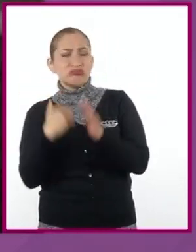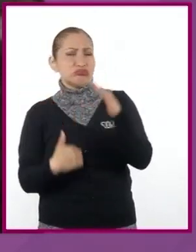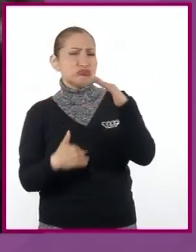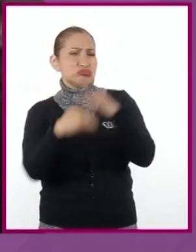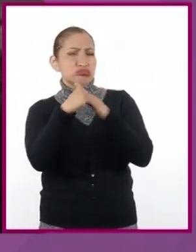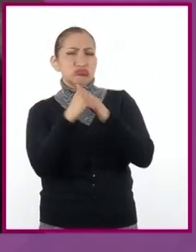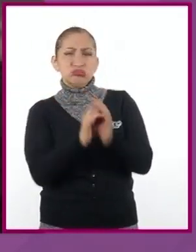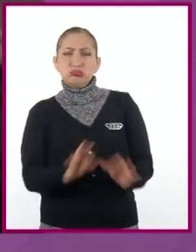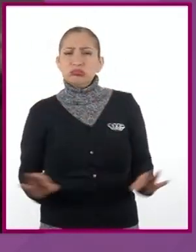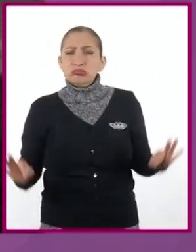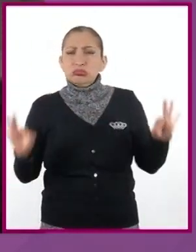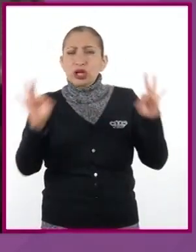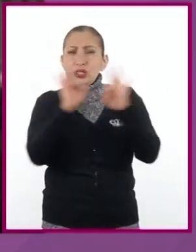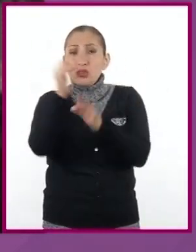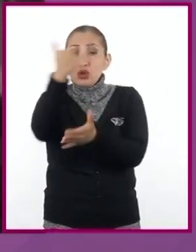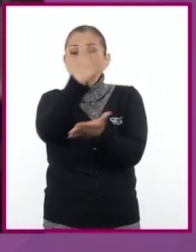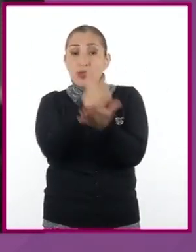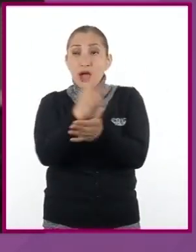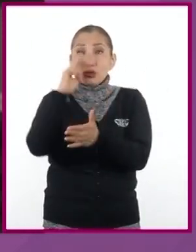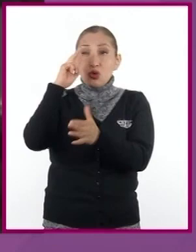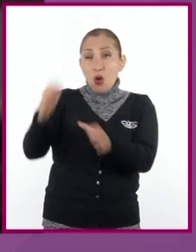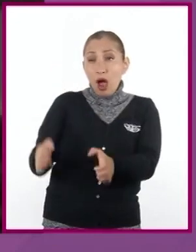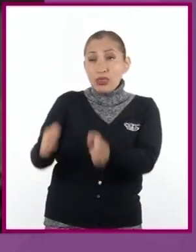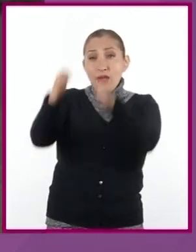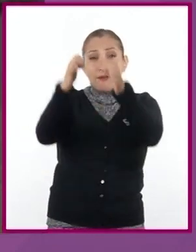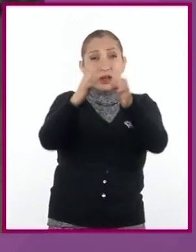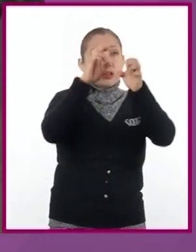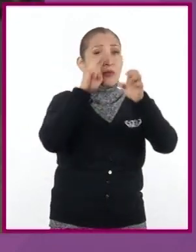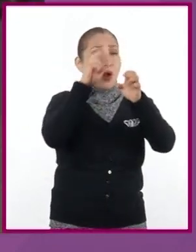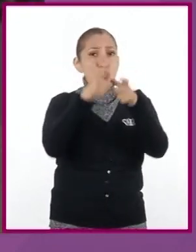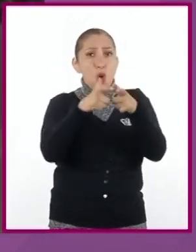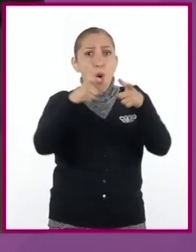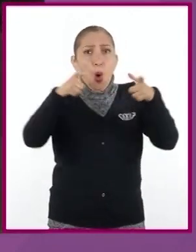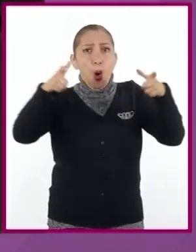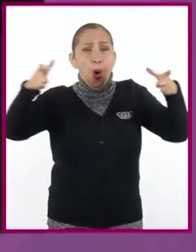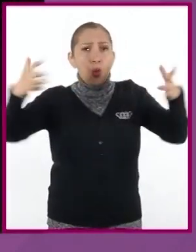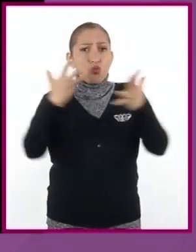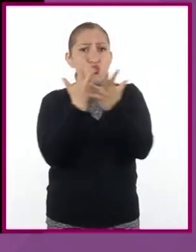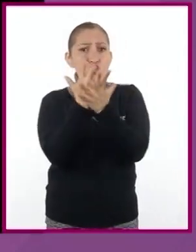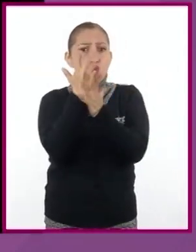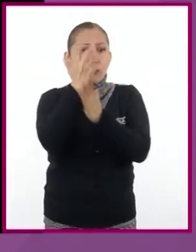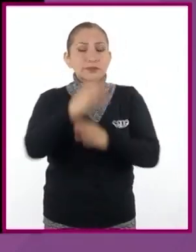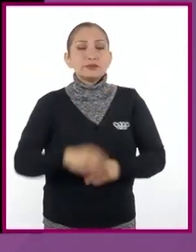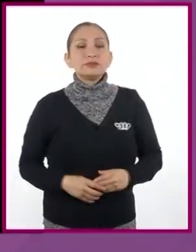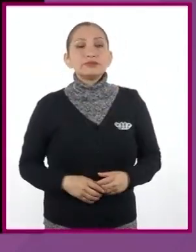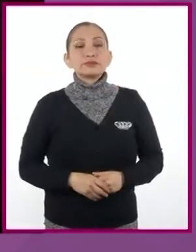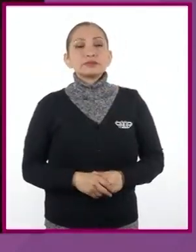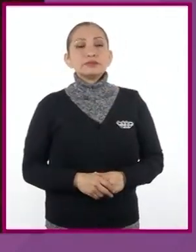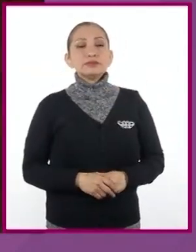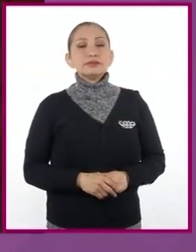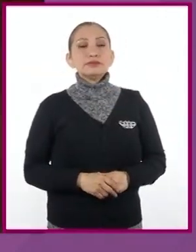máximo florecimiento y su arquitectura adquirió proporciones monumentales.